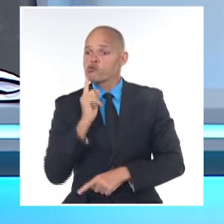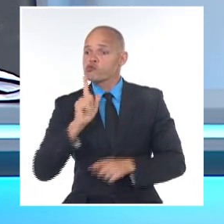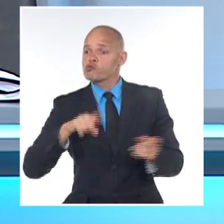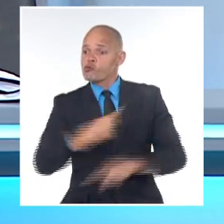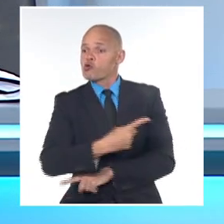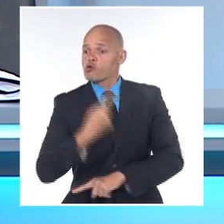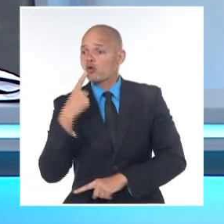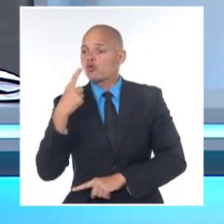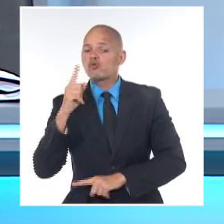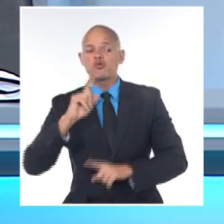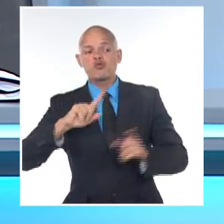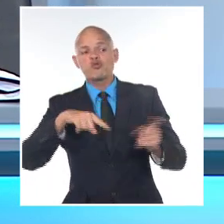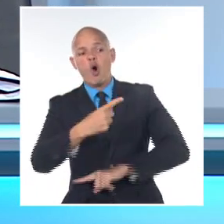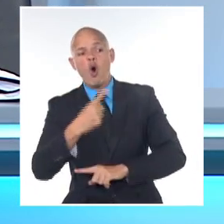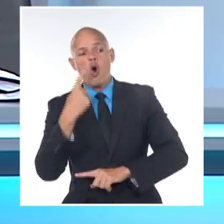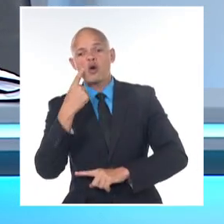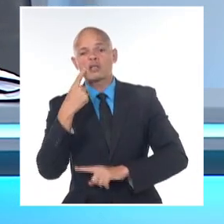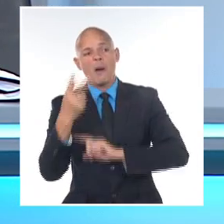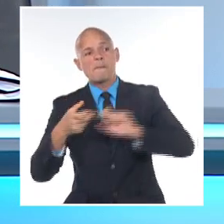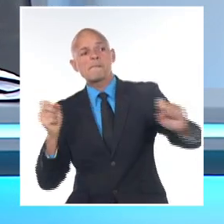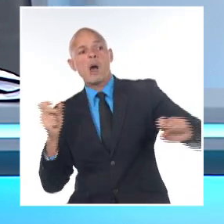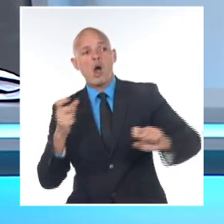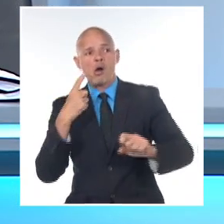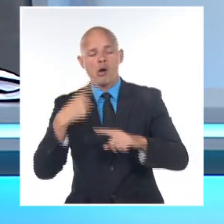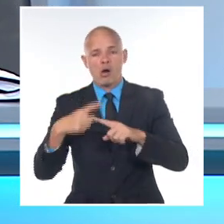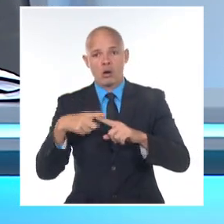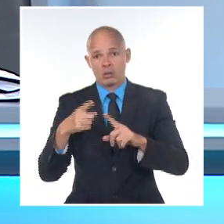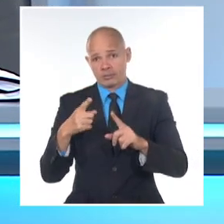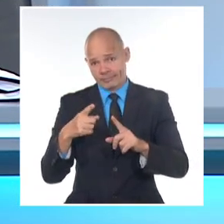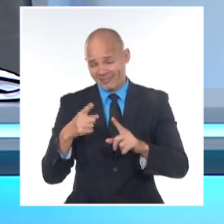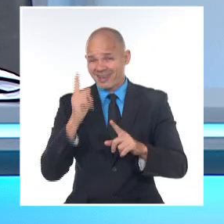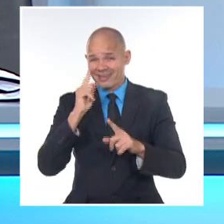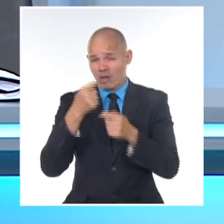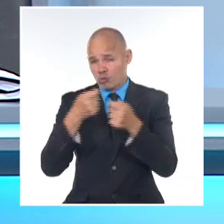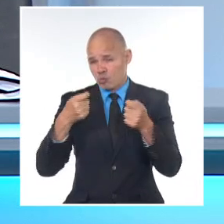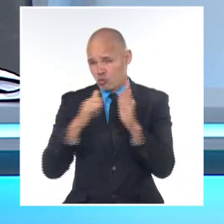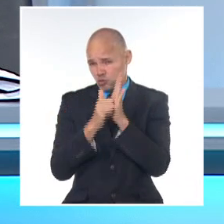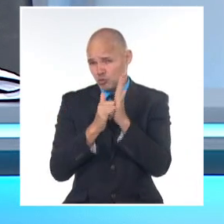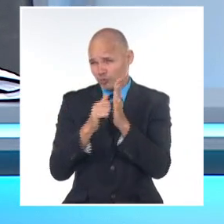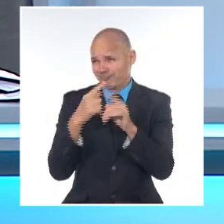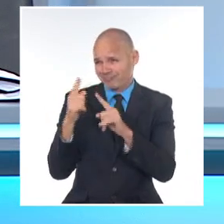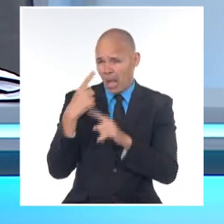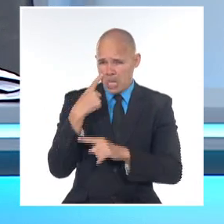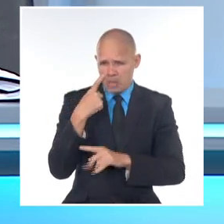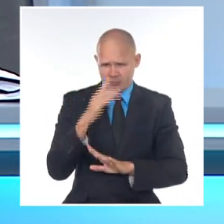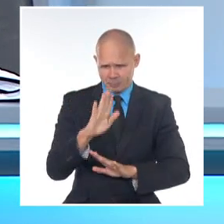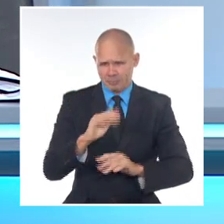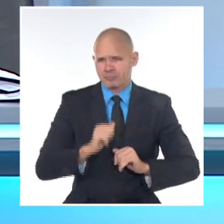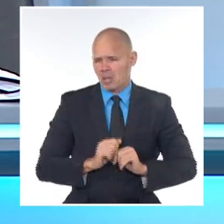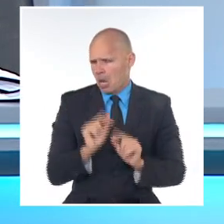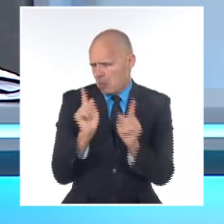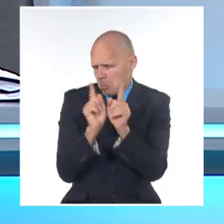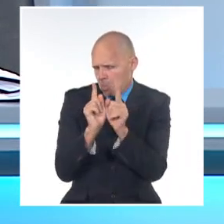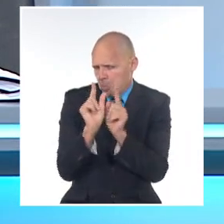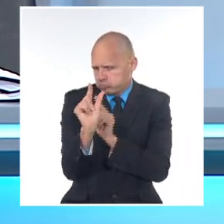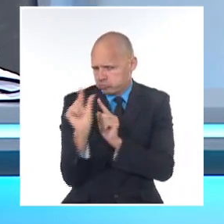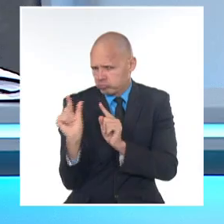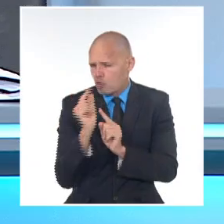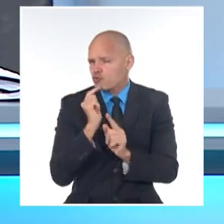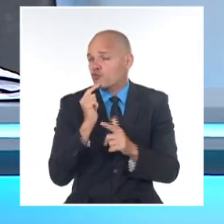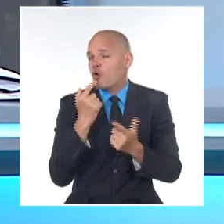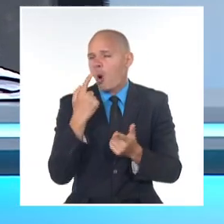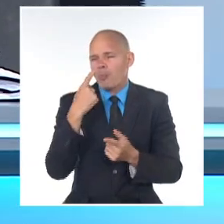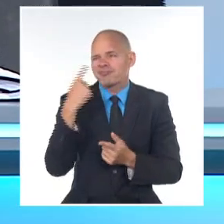ataque a la policía. Y bueno, traje algunos fragmentos, si están de acuerdo, vamos a verlos, breves fragmentos de esto que